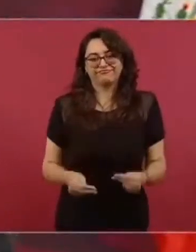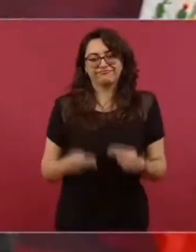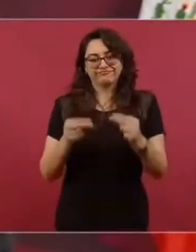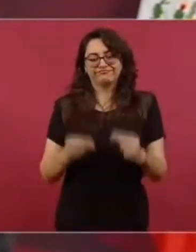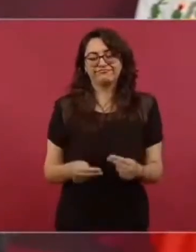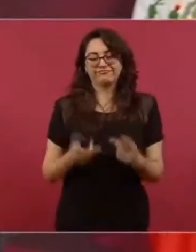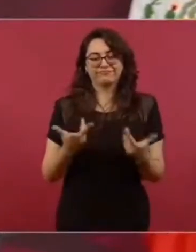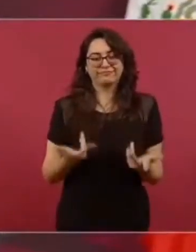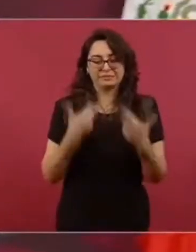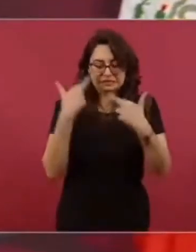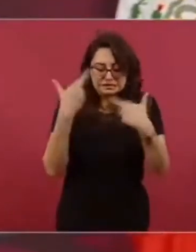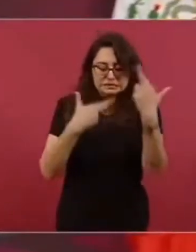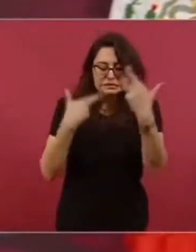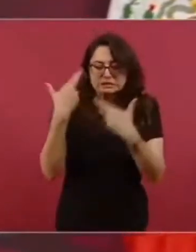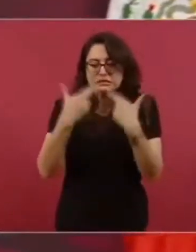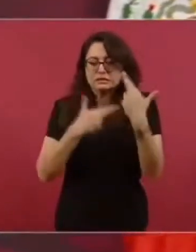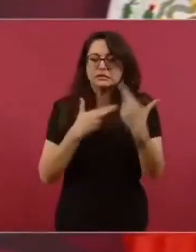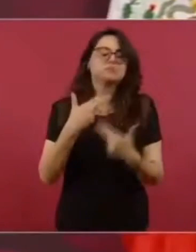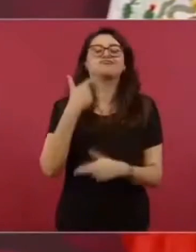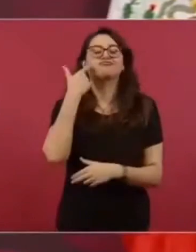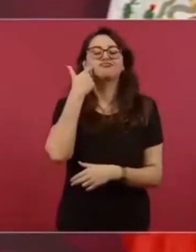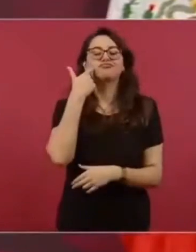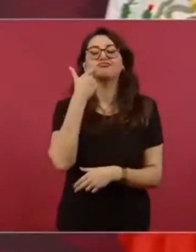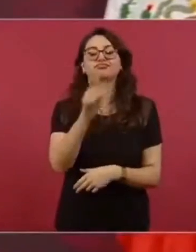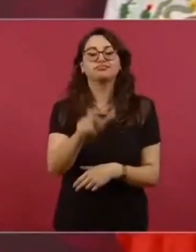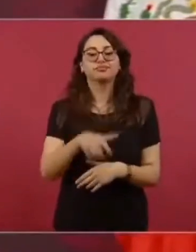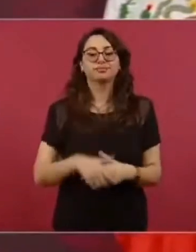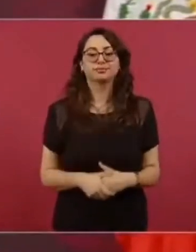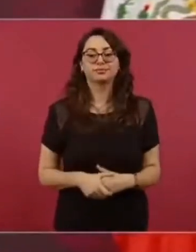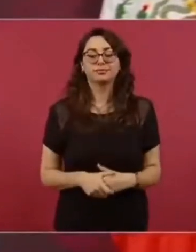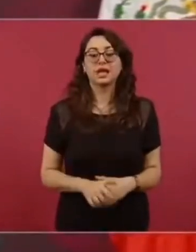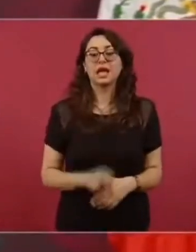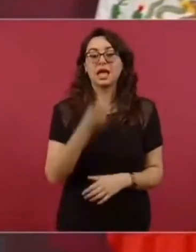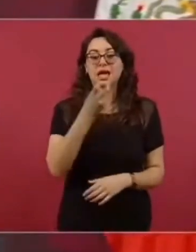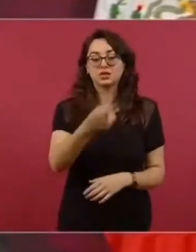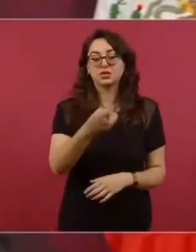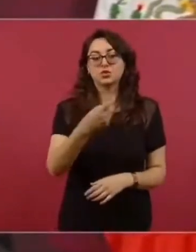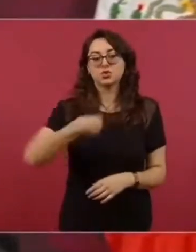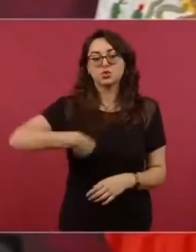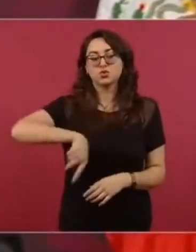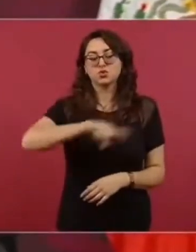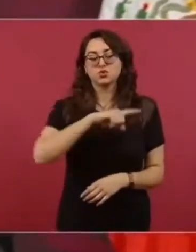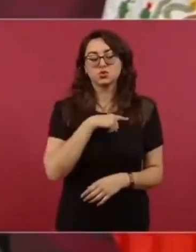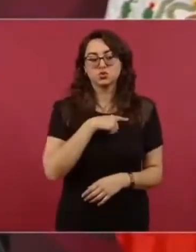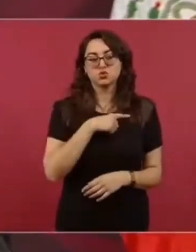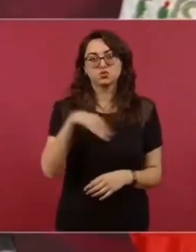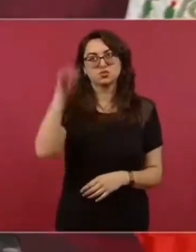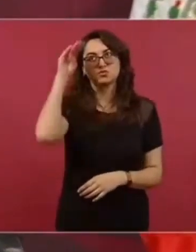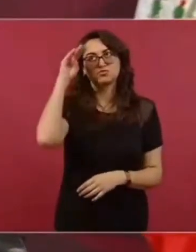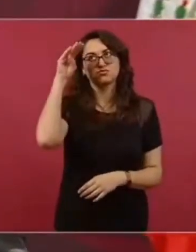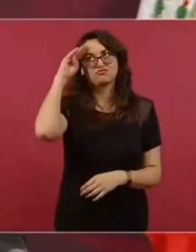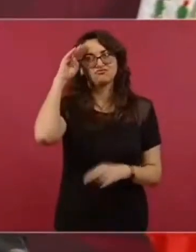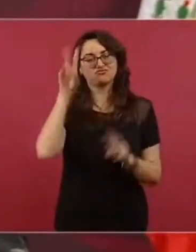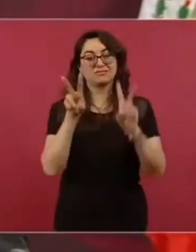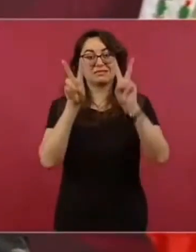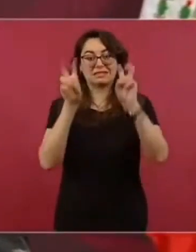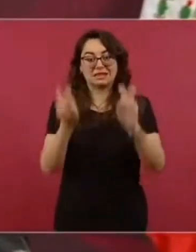Entonces, lo mínimo es que nosotros no permitamos el uso del transgénico.